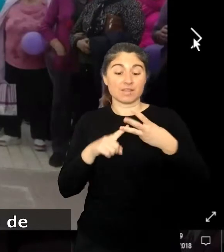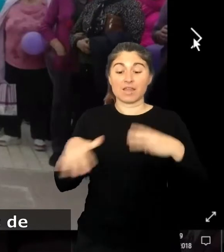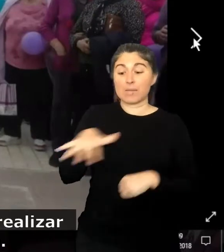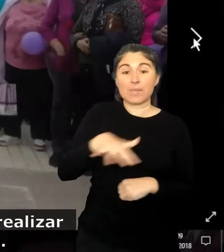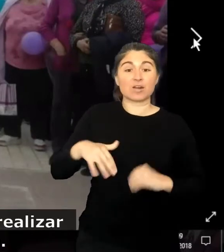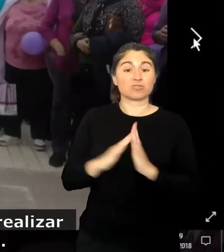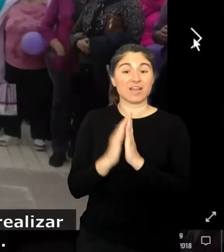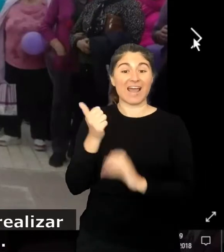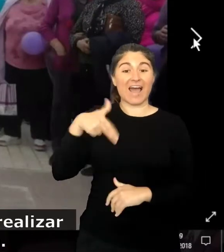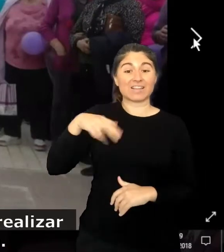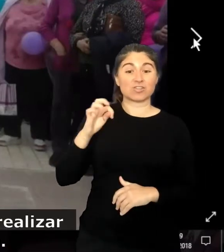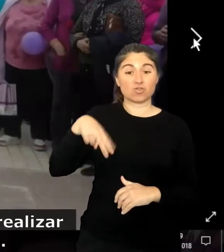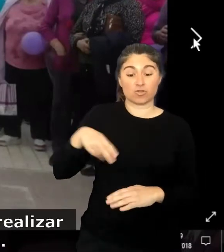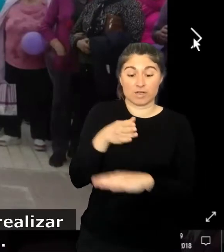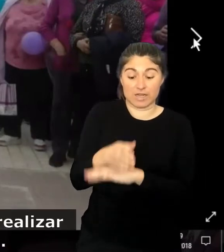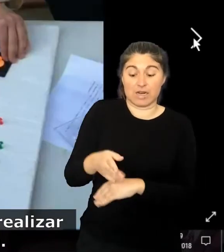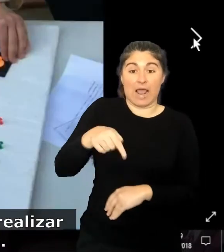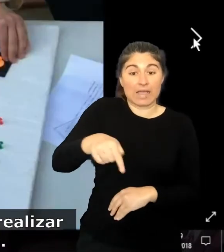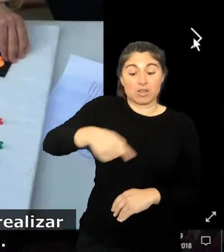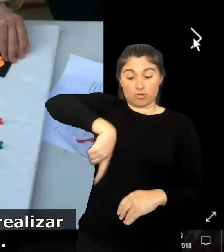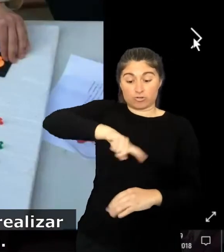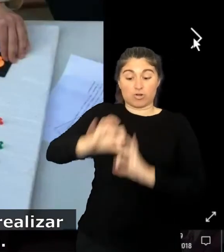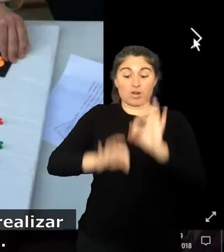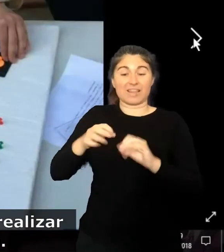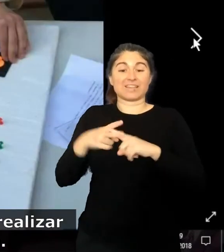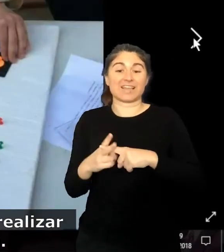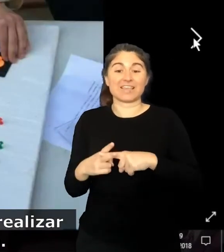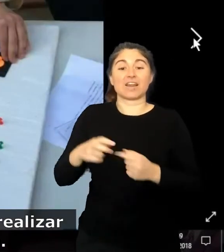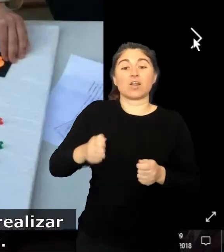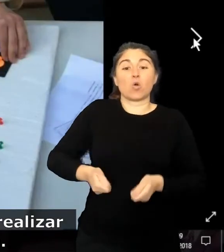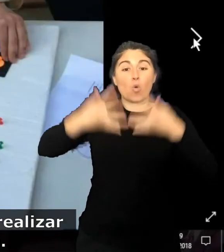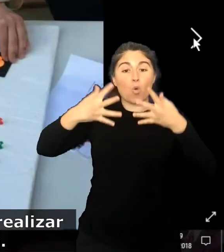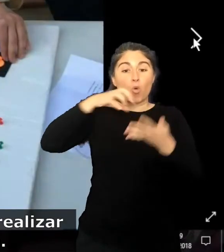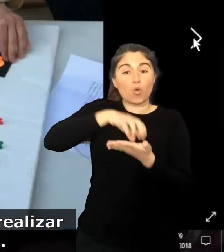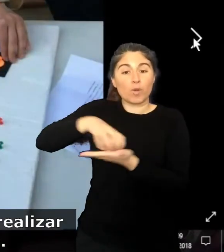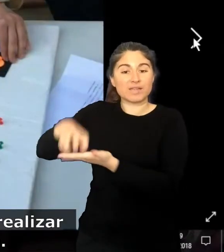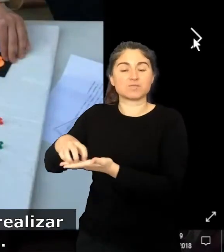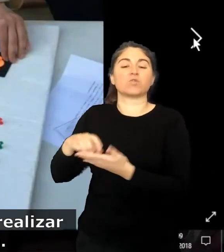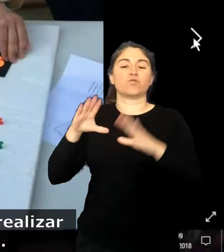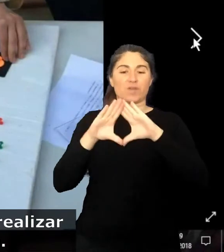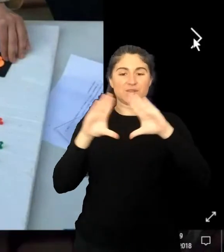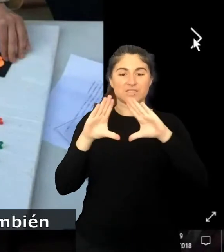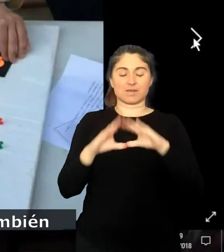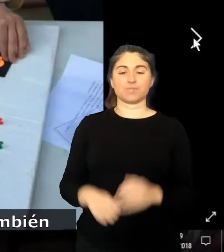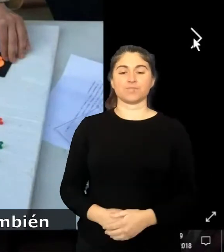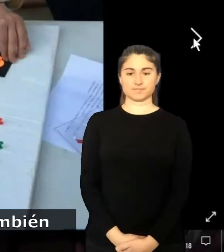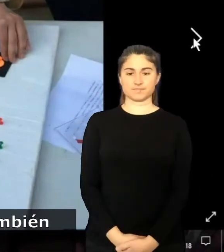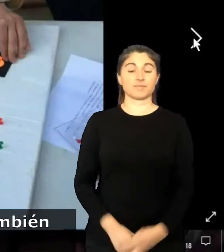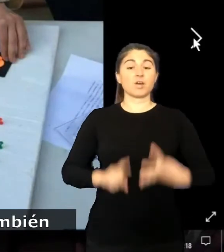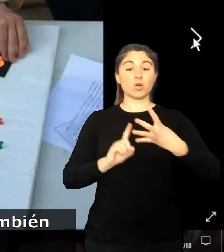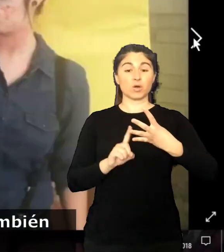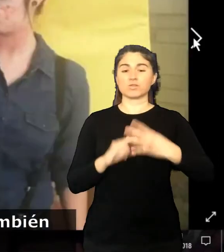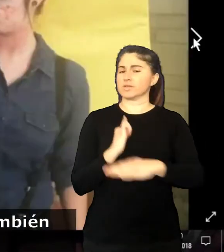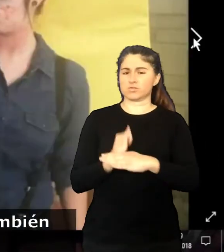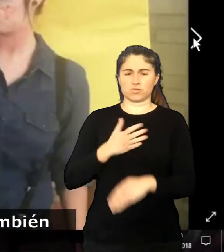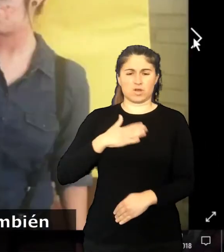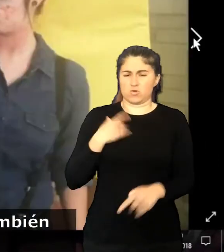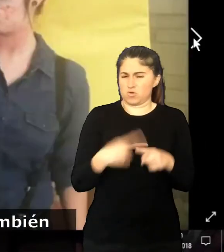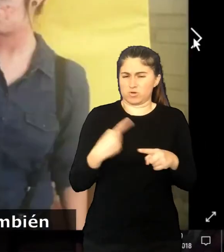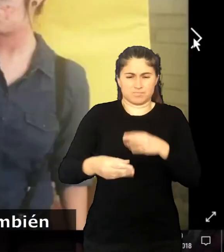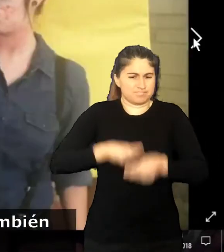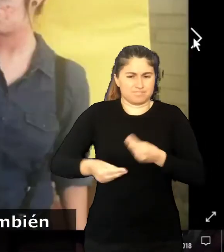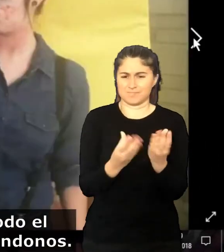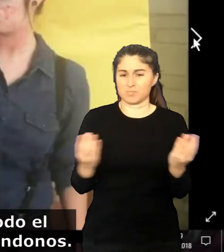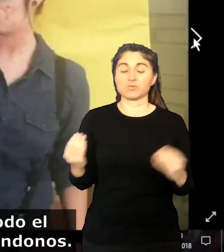mujeres también fuimos al barrio de San Antón a realizar un taller sobre urbanismo feminista y luego, el instituto hemos hecho también muchas